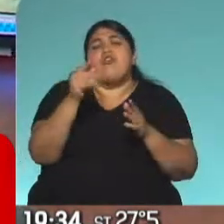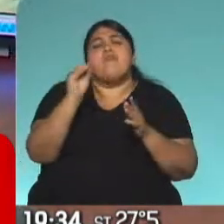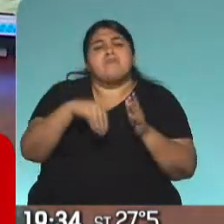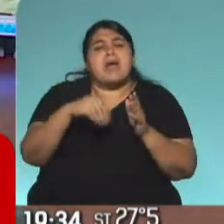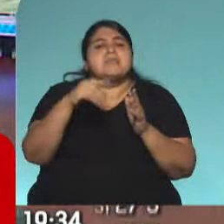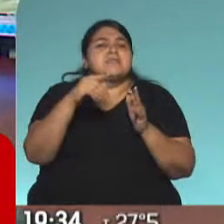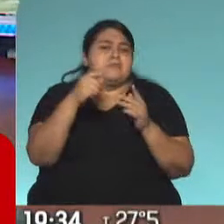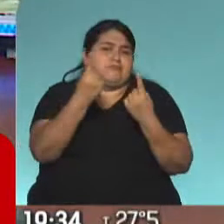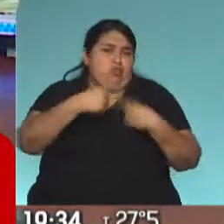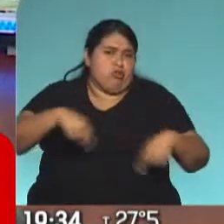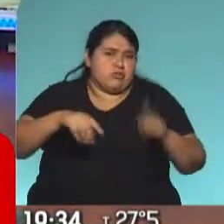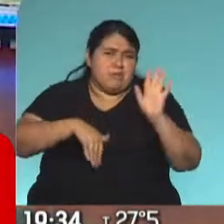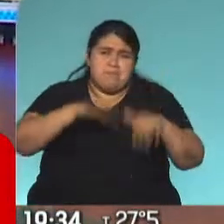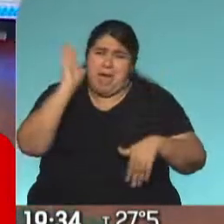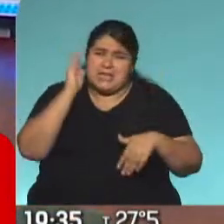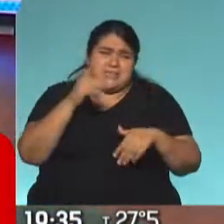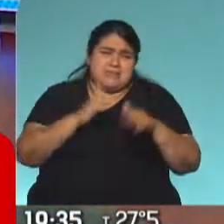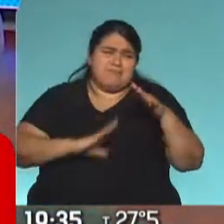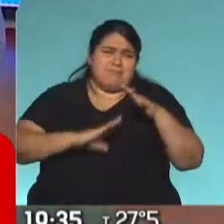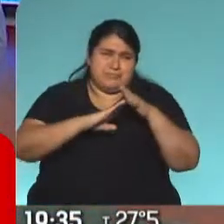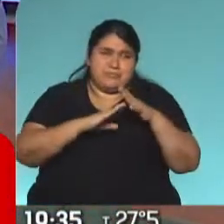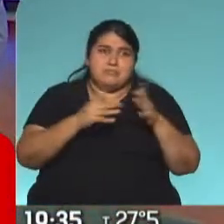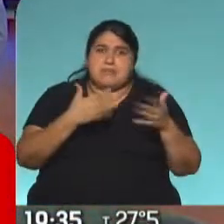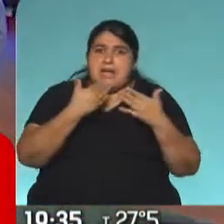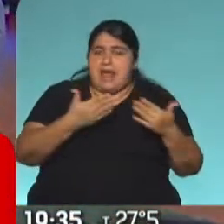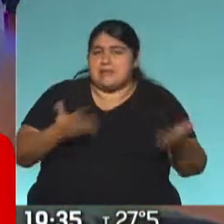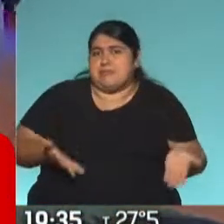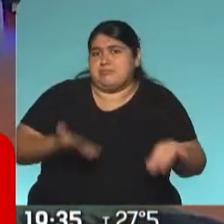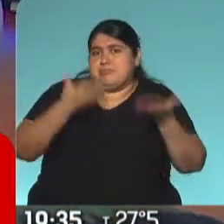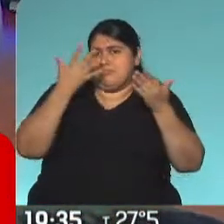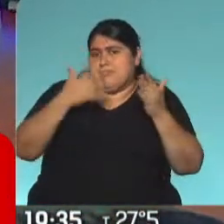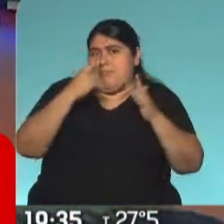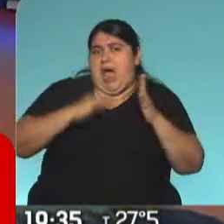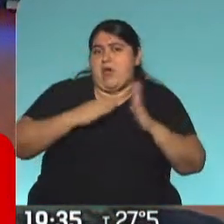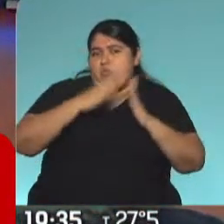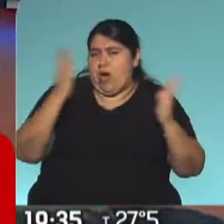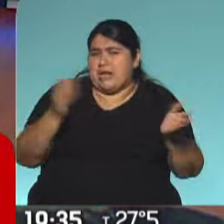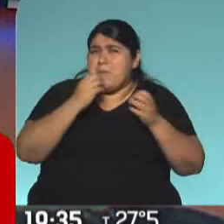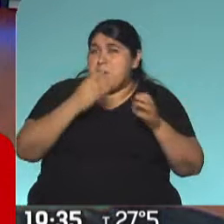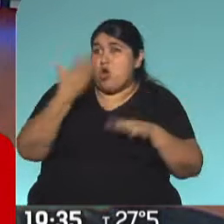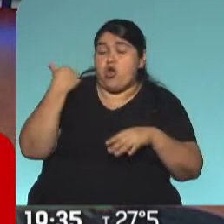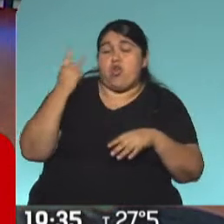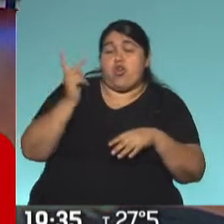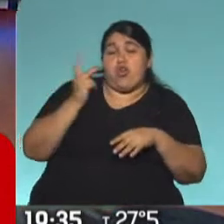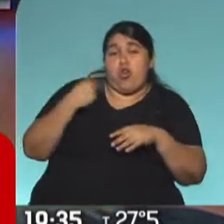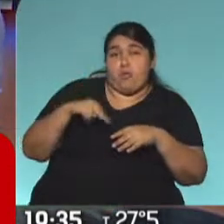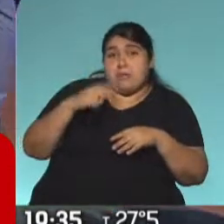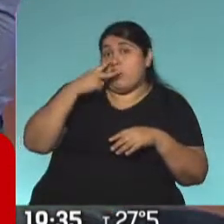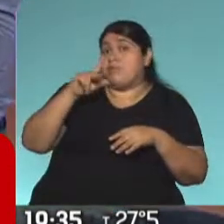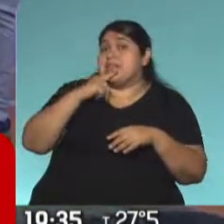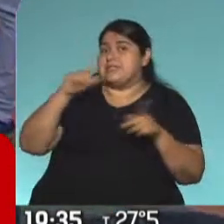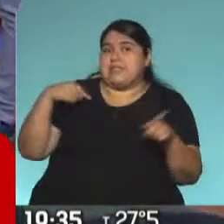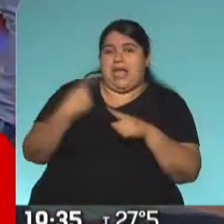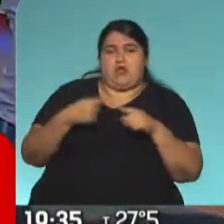rubros justamente que ha liderado este crecimiento a nivel interanual, que es el mejor desde noviembre de 2017,